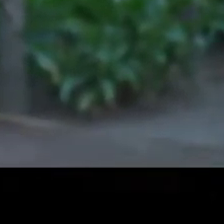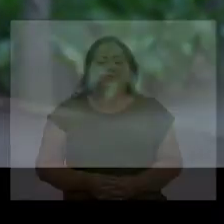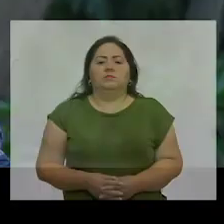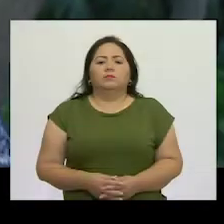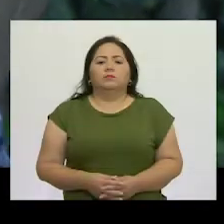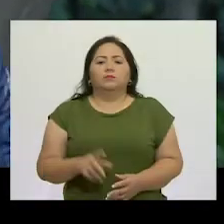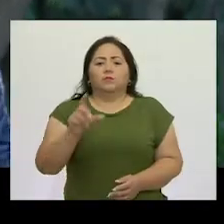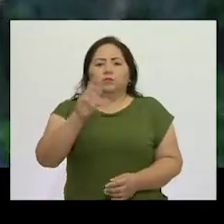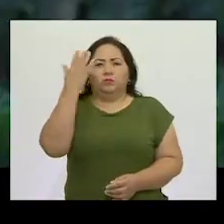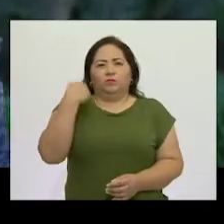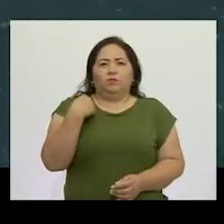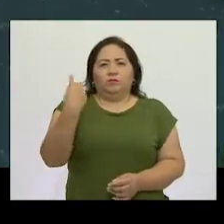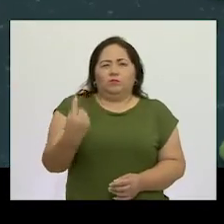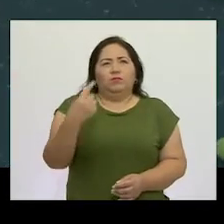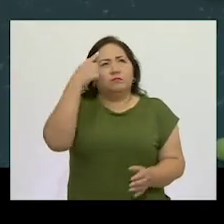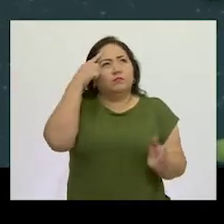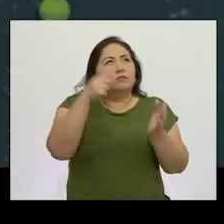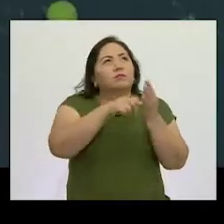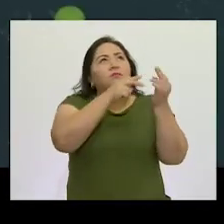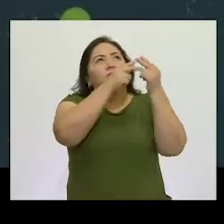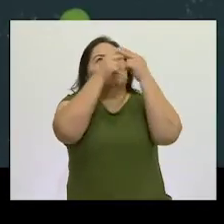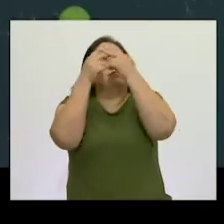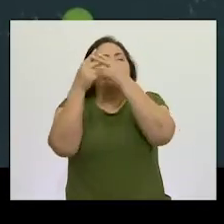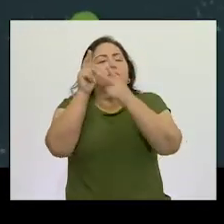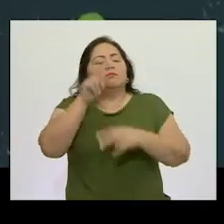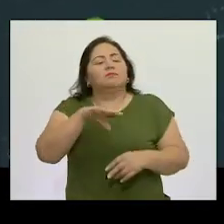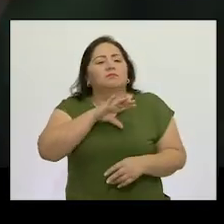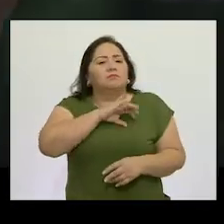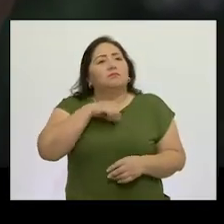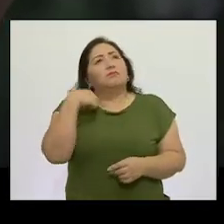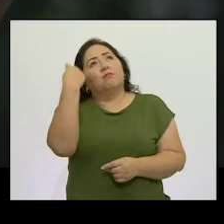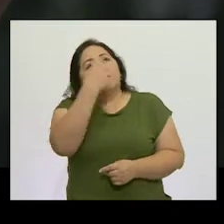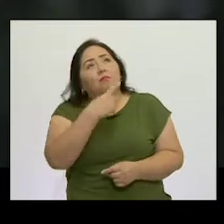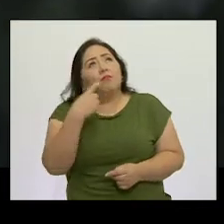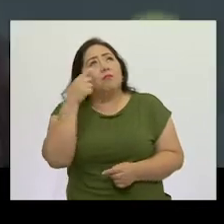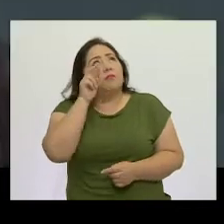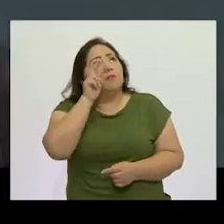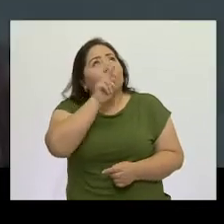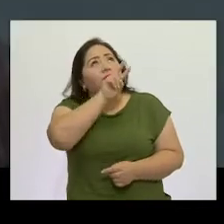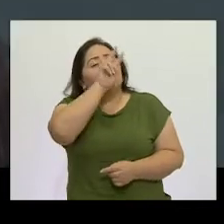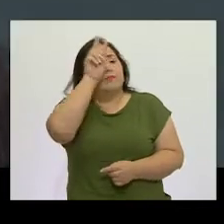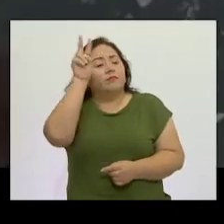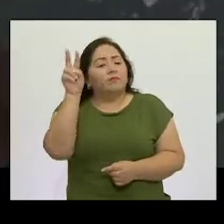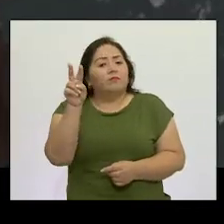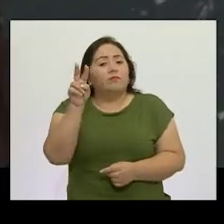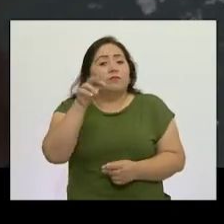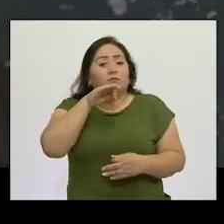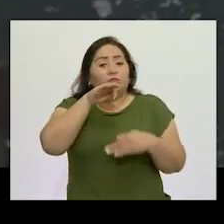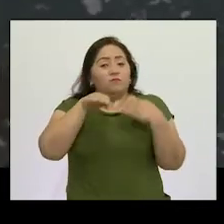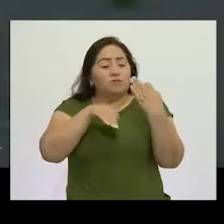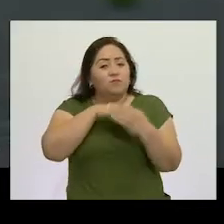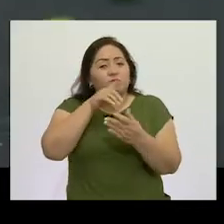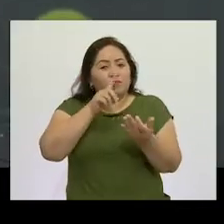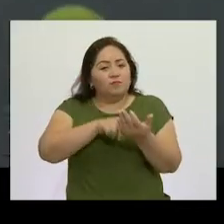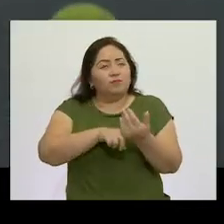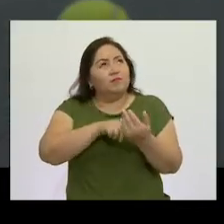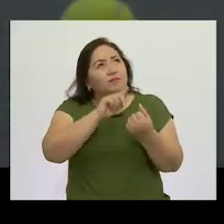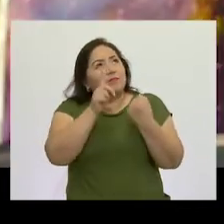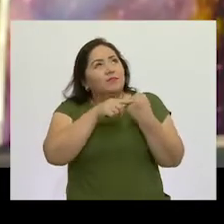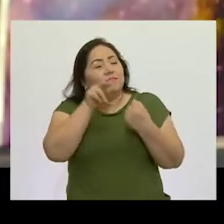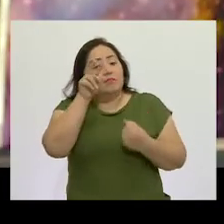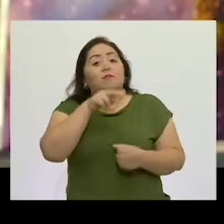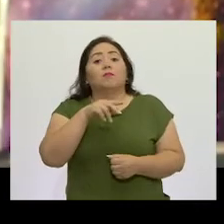Cuando era pequeña, creía que las estrellas serían mi pasión y pasaba horas viendo al espacio y todo lo que aún había por